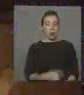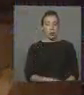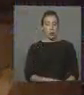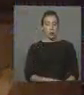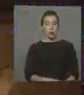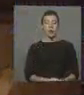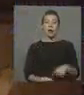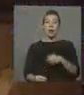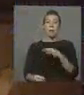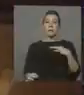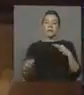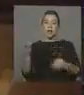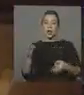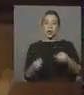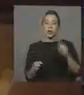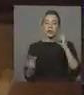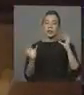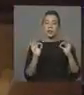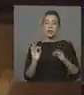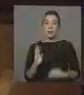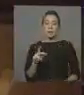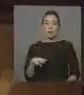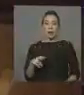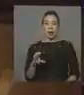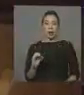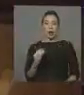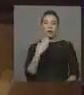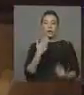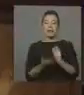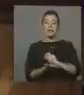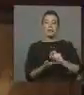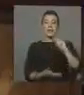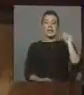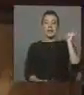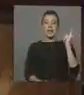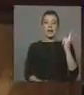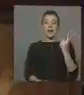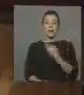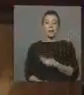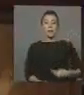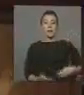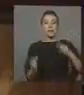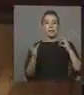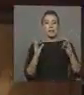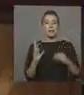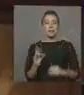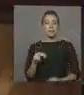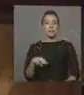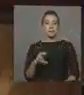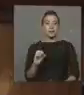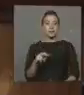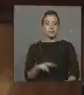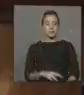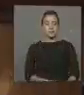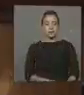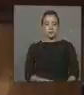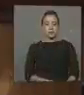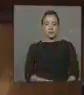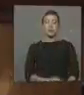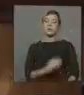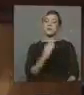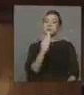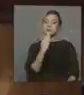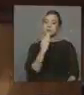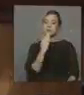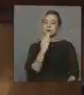de Justicia, señora Javiera Blanco, y de la Secretaría General de la Presidencia, señora Jimena Rincón,